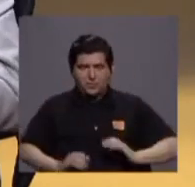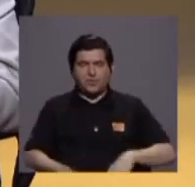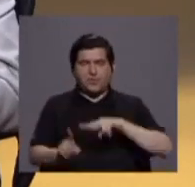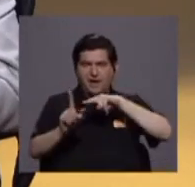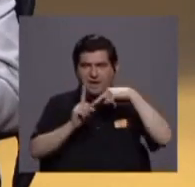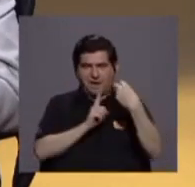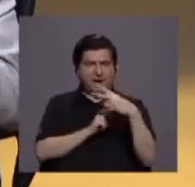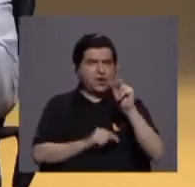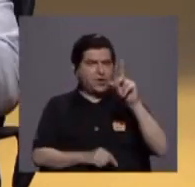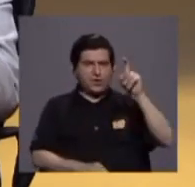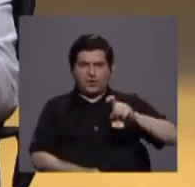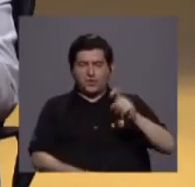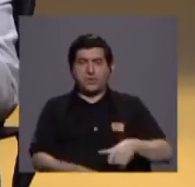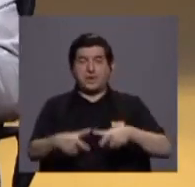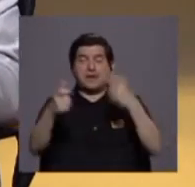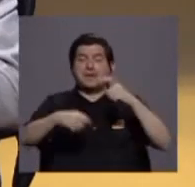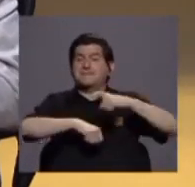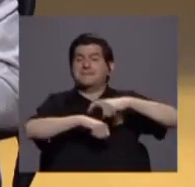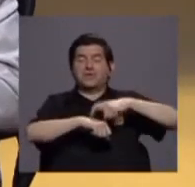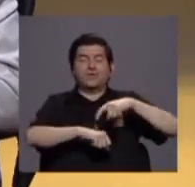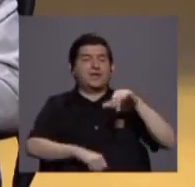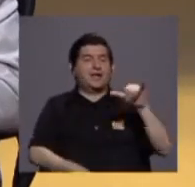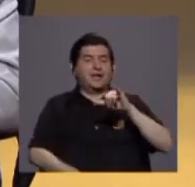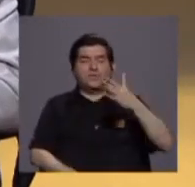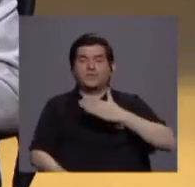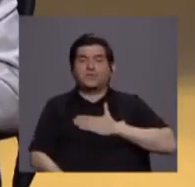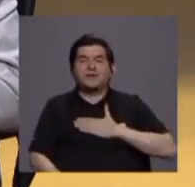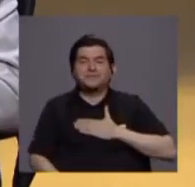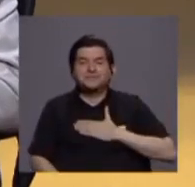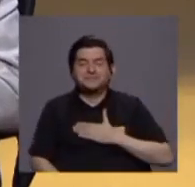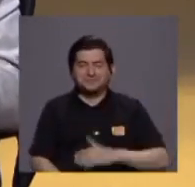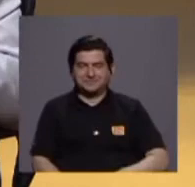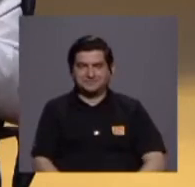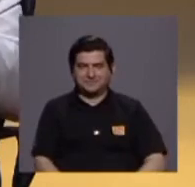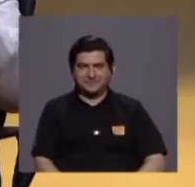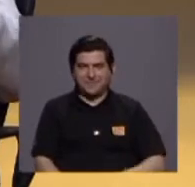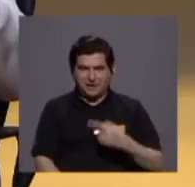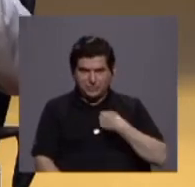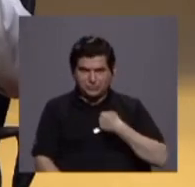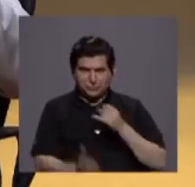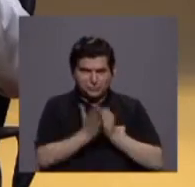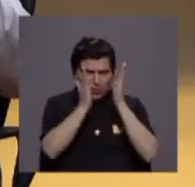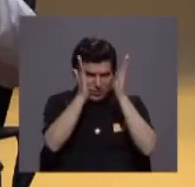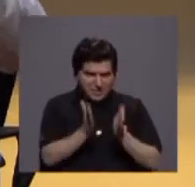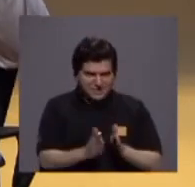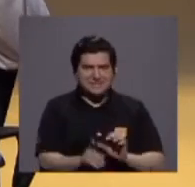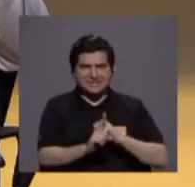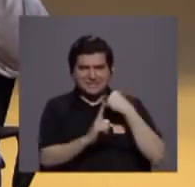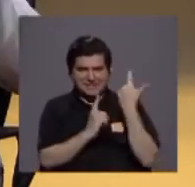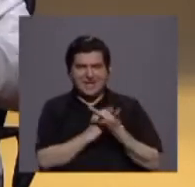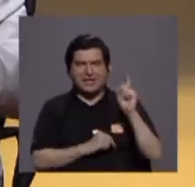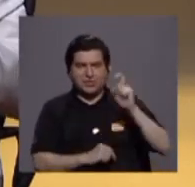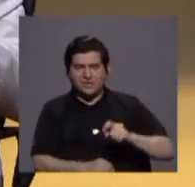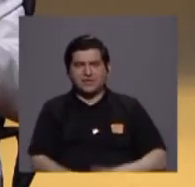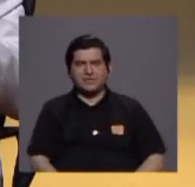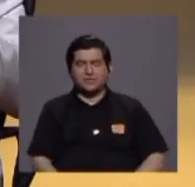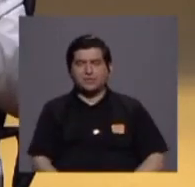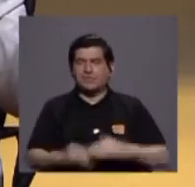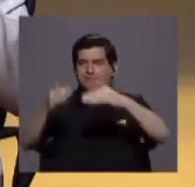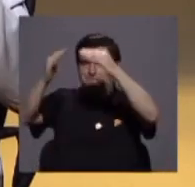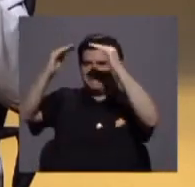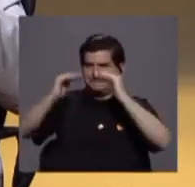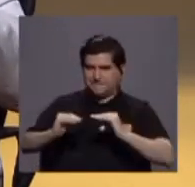no necesariamente, y la mayoría del tiempo, no es la mía. Entonces, que yo como investigador social tengo que bajarme de un